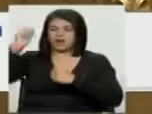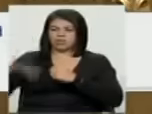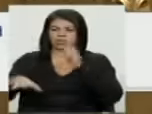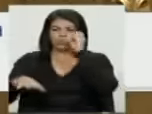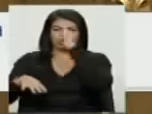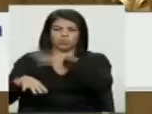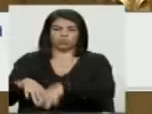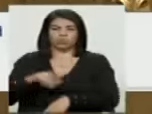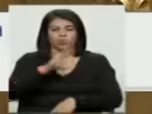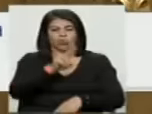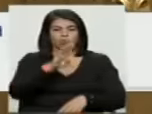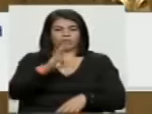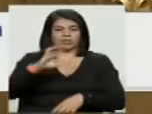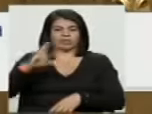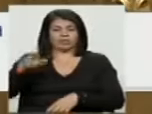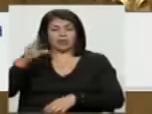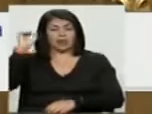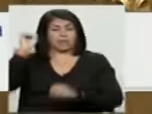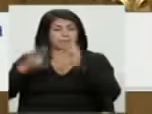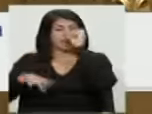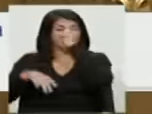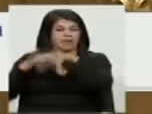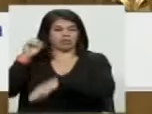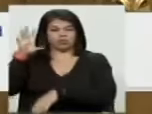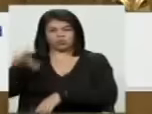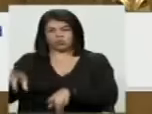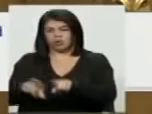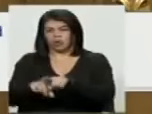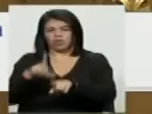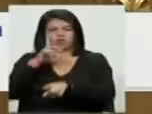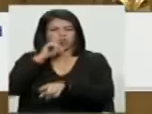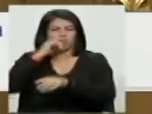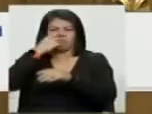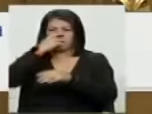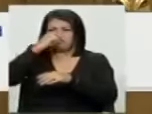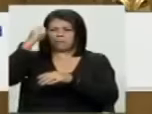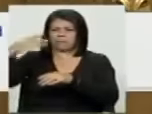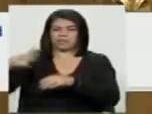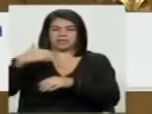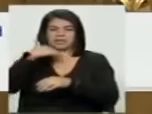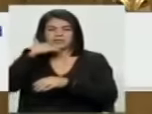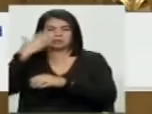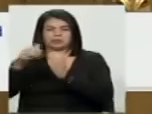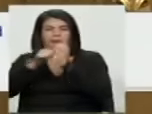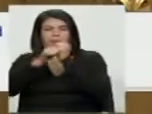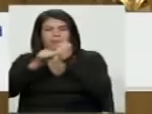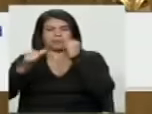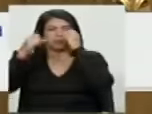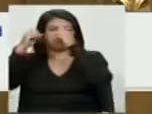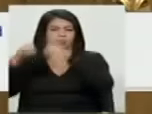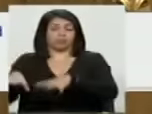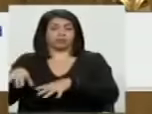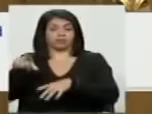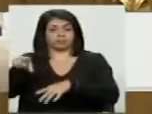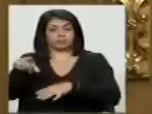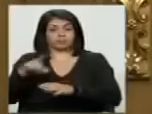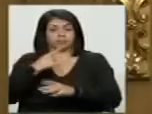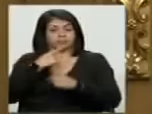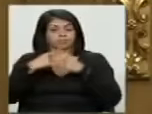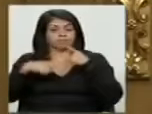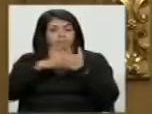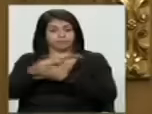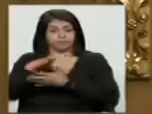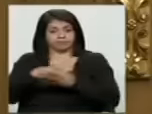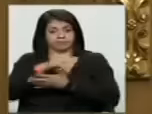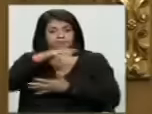señora de la UH es una basura, es una persona que no existe, son excrementos. Esta es la consecuencia. Este es